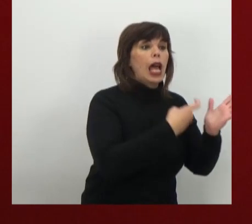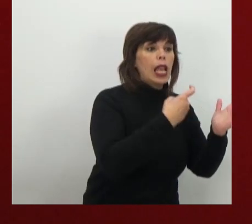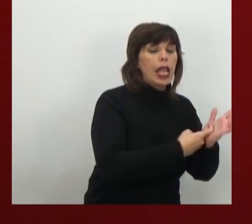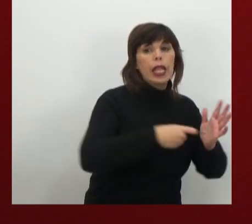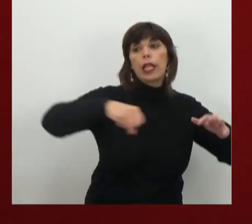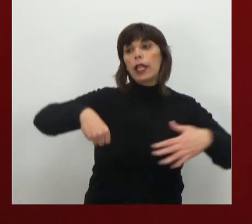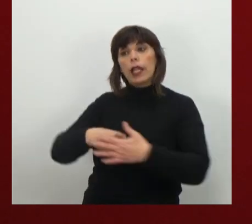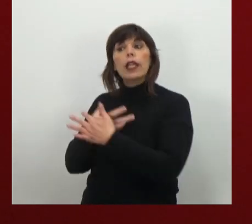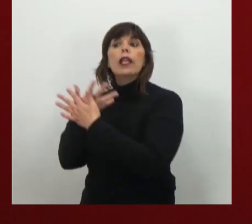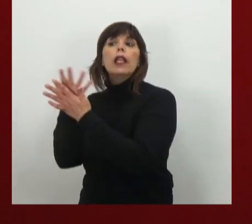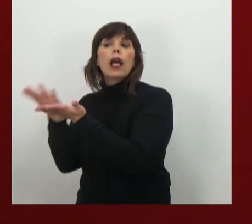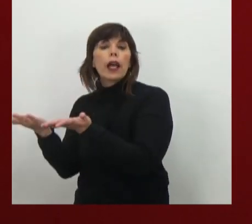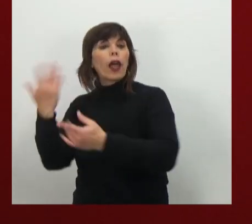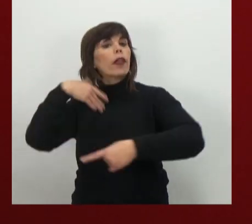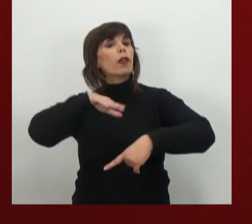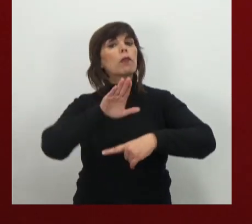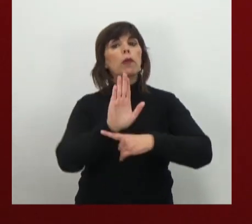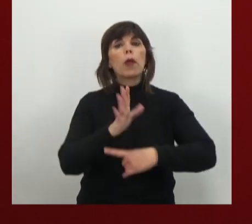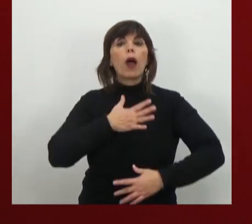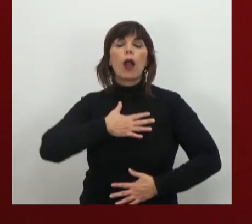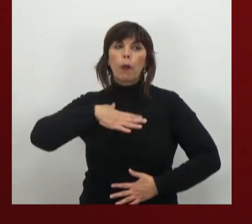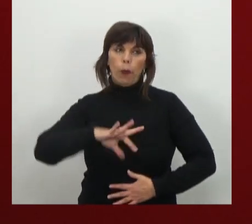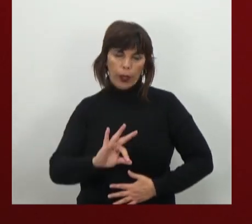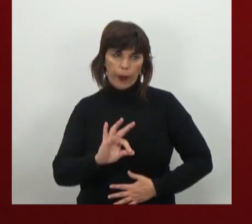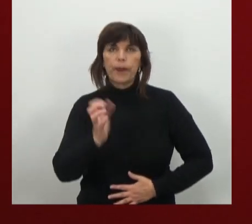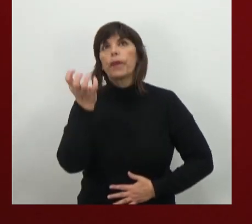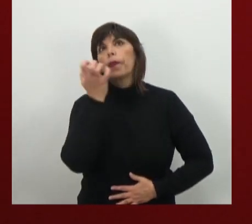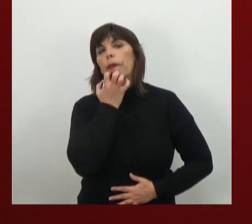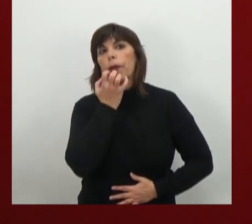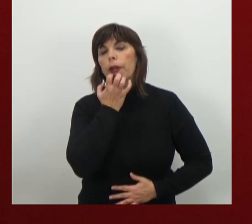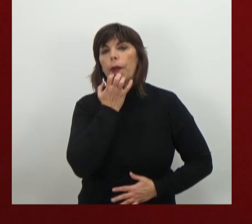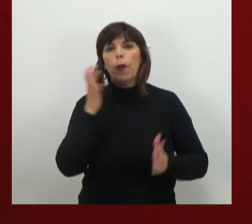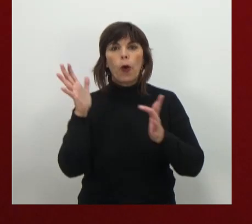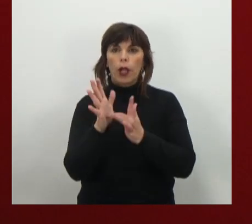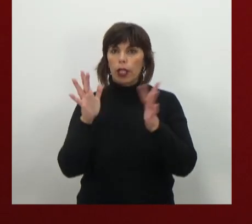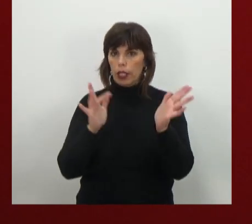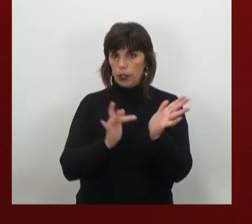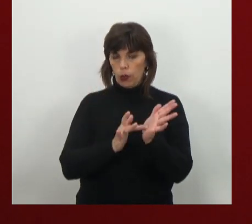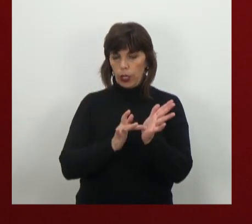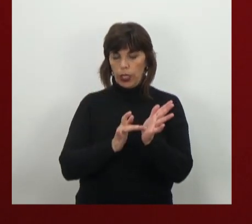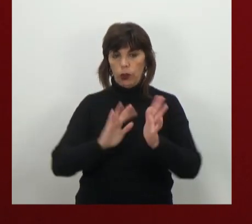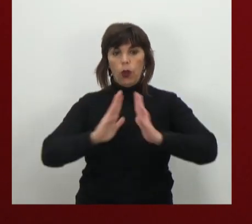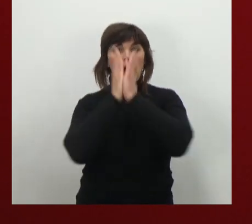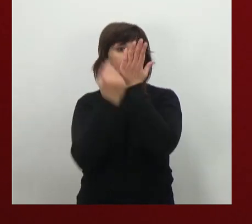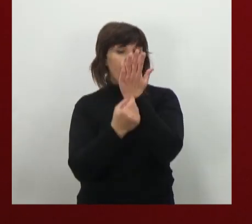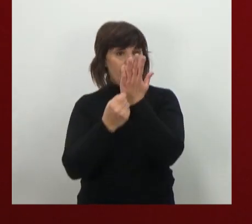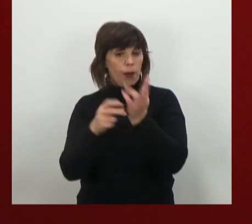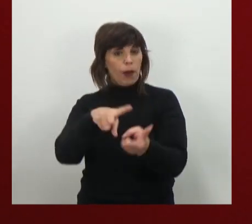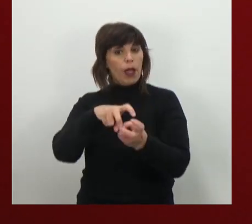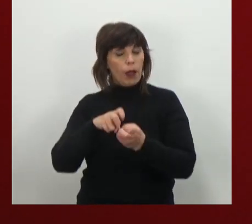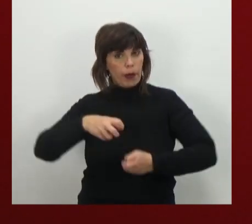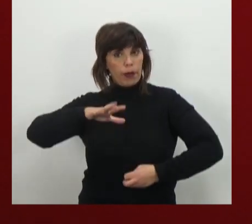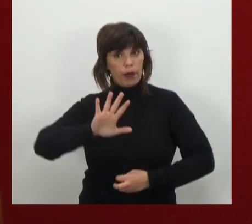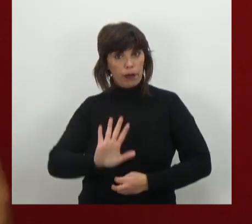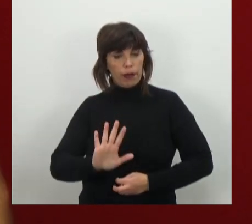gracia. Lo podemos ver, por ejemplo, cuando Jesucristo, en Mateo capítulo 5,